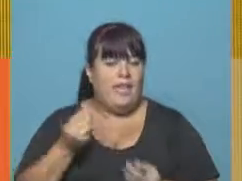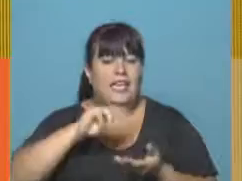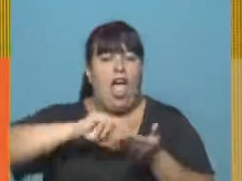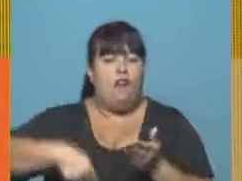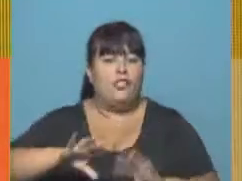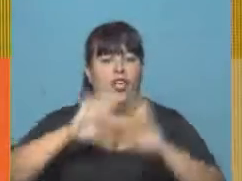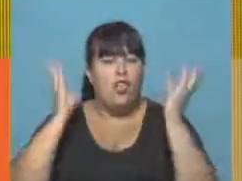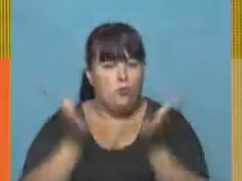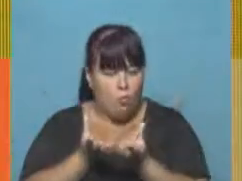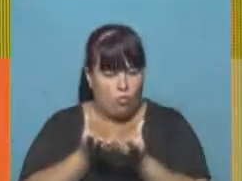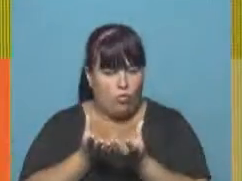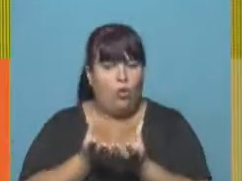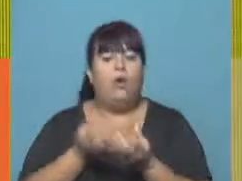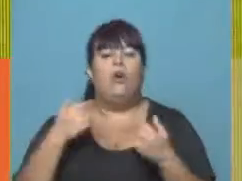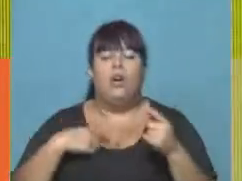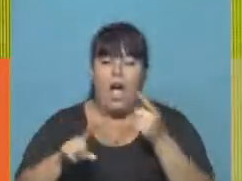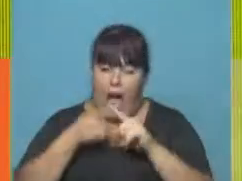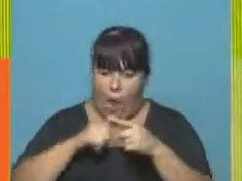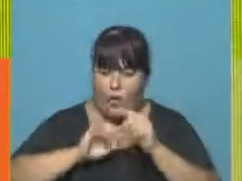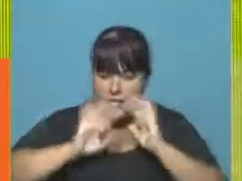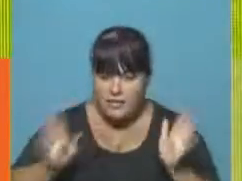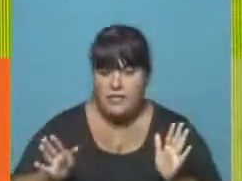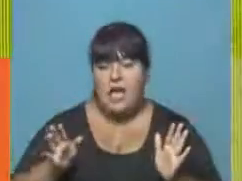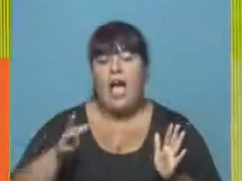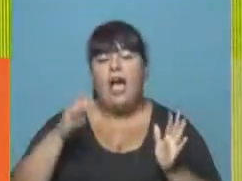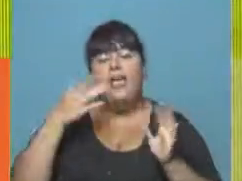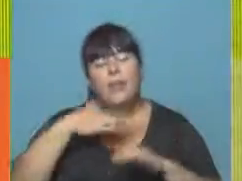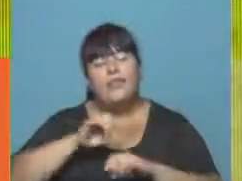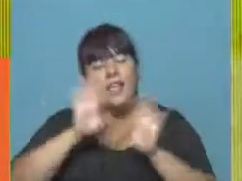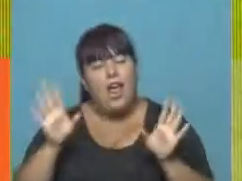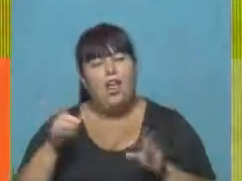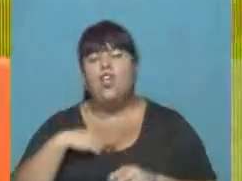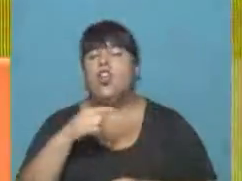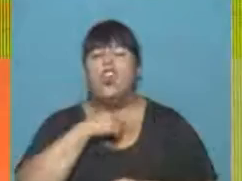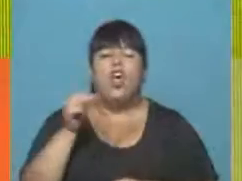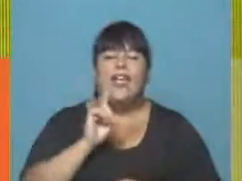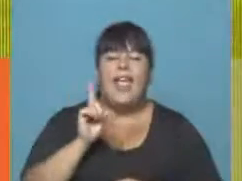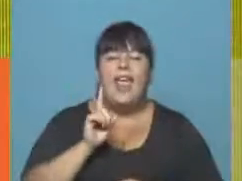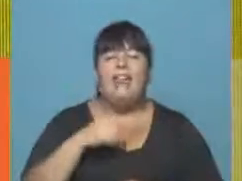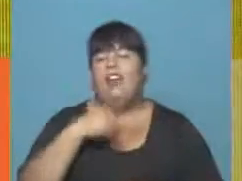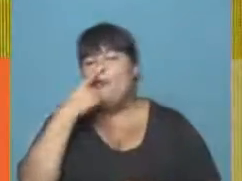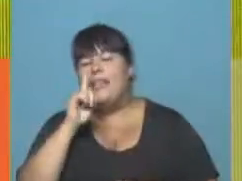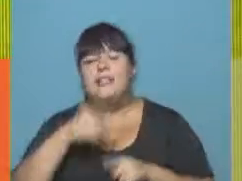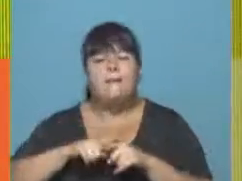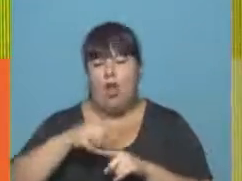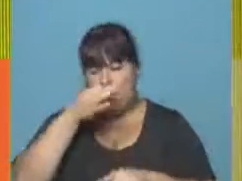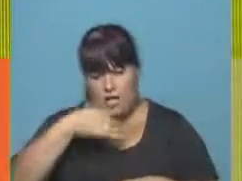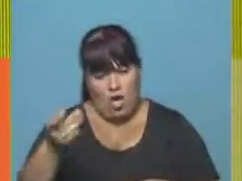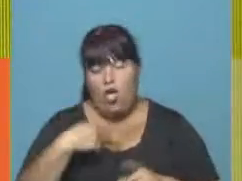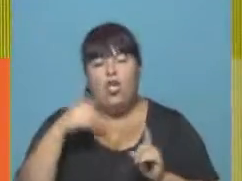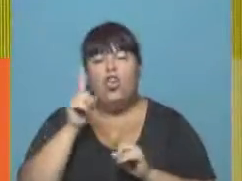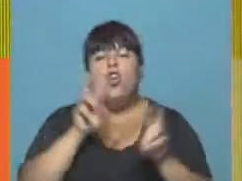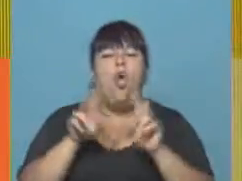convenciones internacionales. Hemos llegado a unos acuerdos, y que se entienda que no buscamos ningún interés político, que no